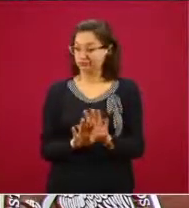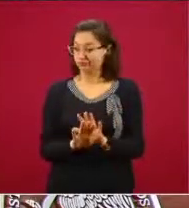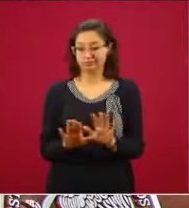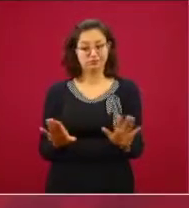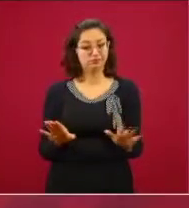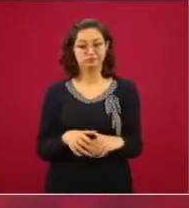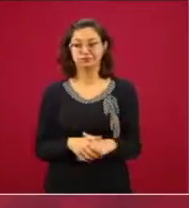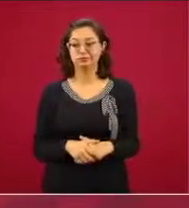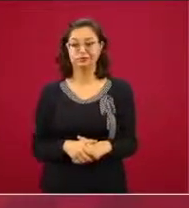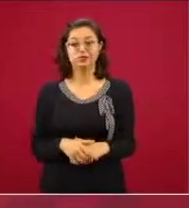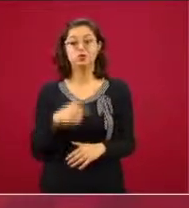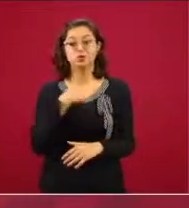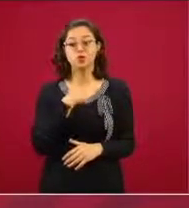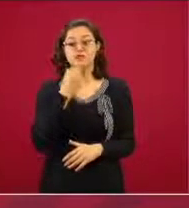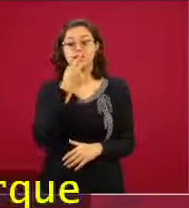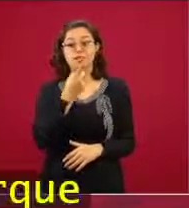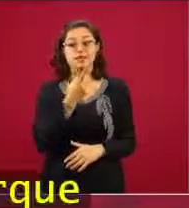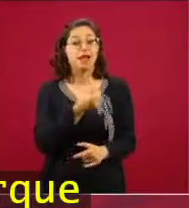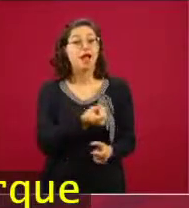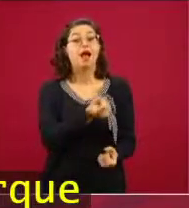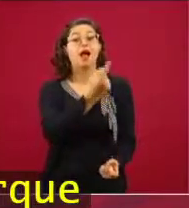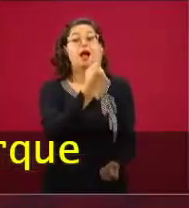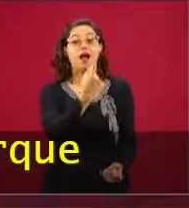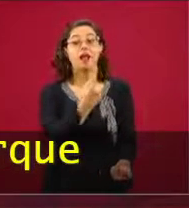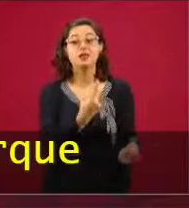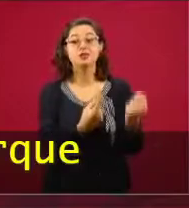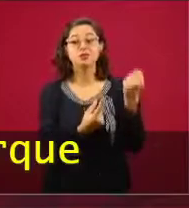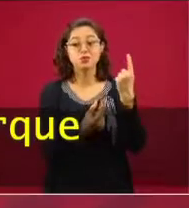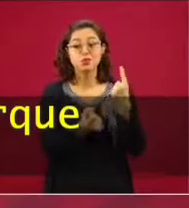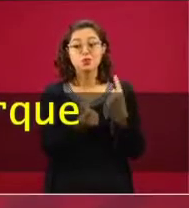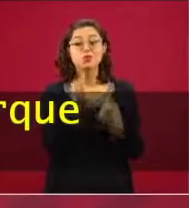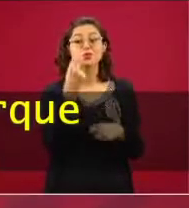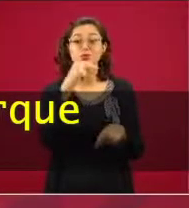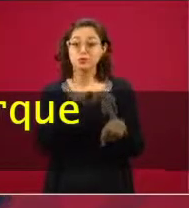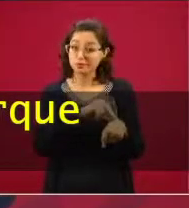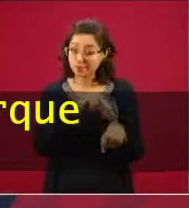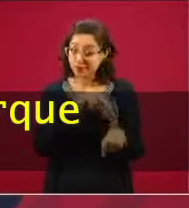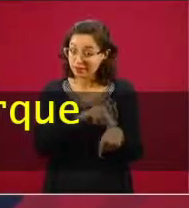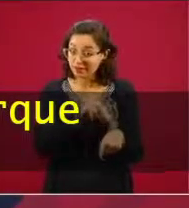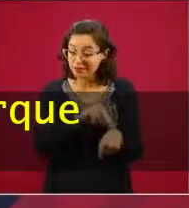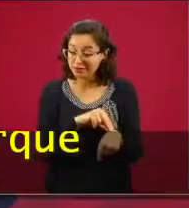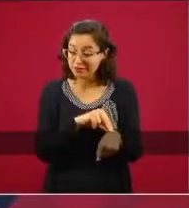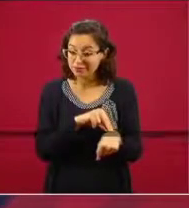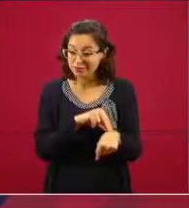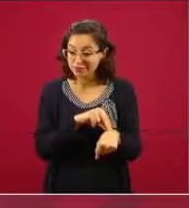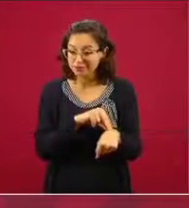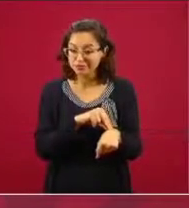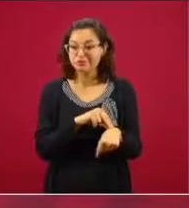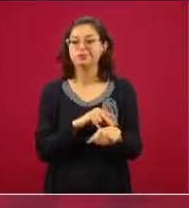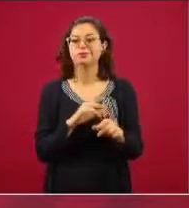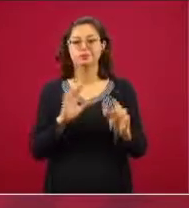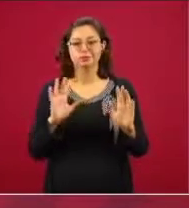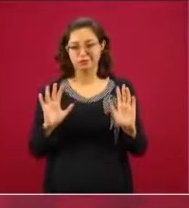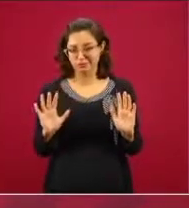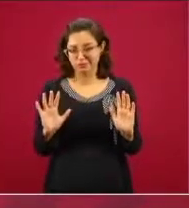Hablé de algunos médicos, porque también es una realidad que se